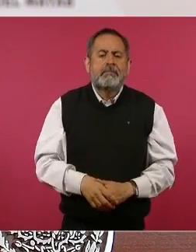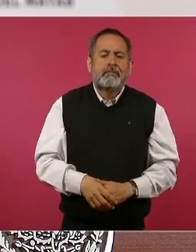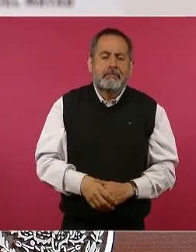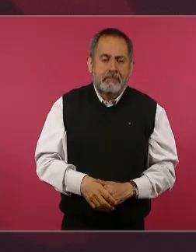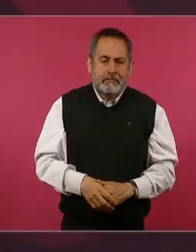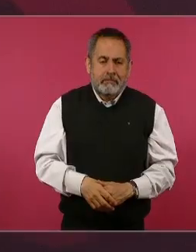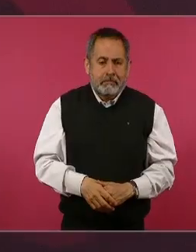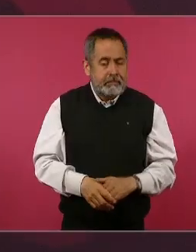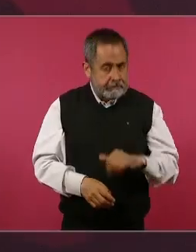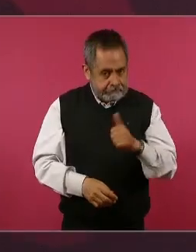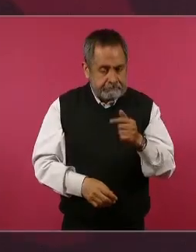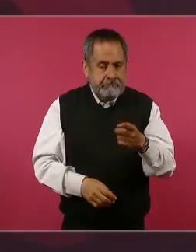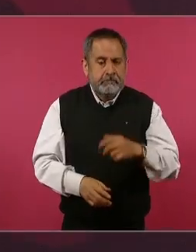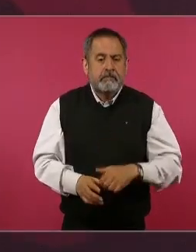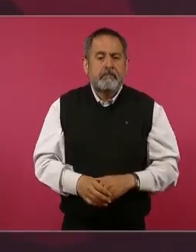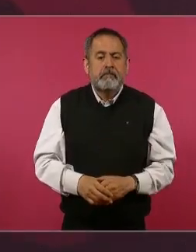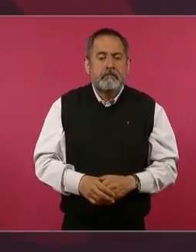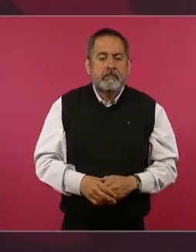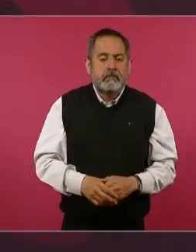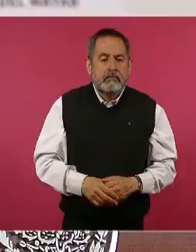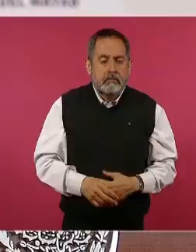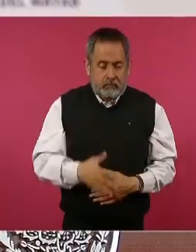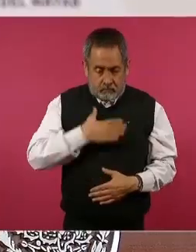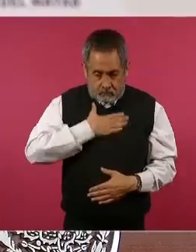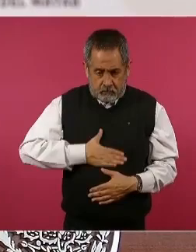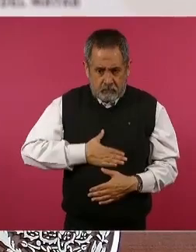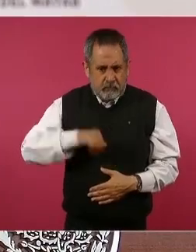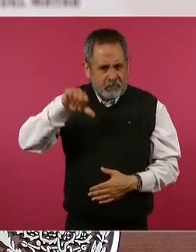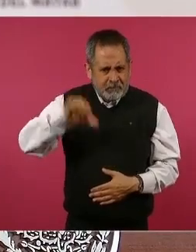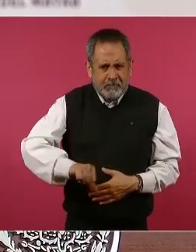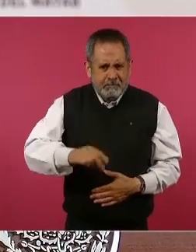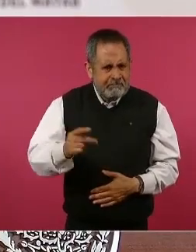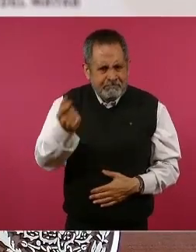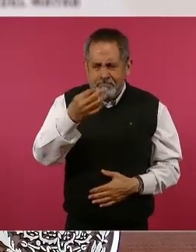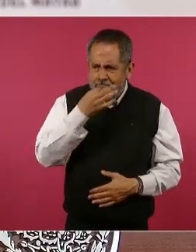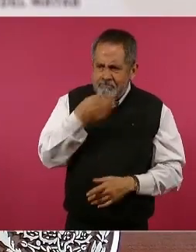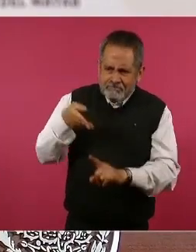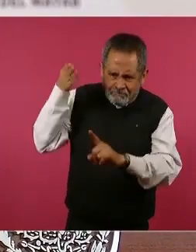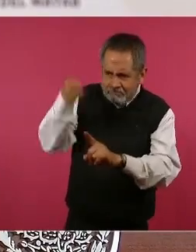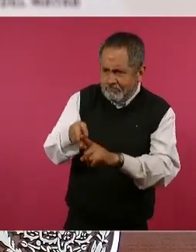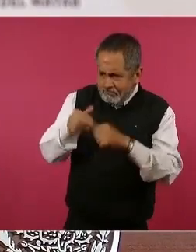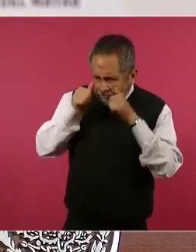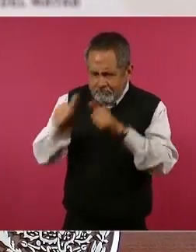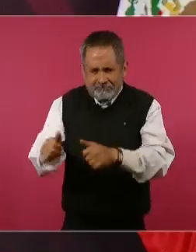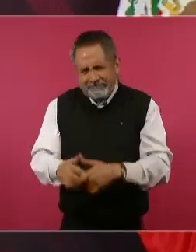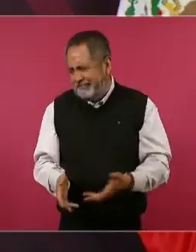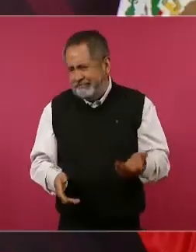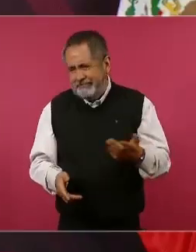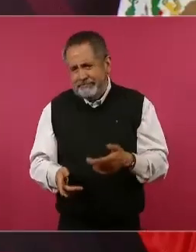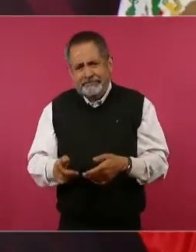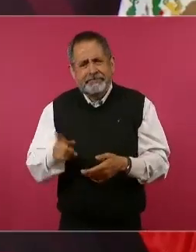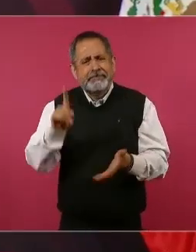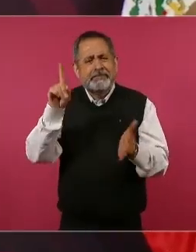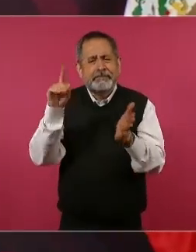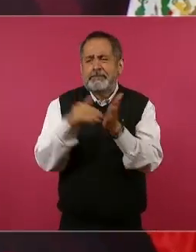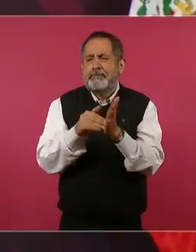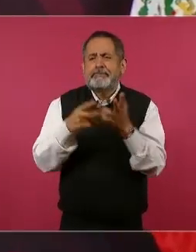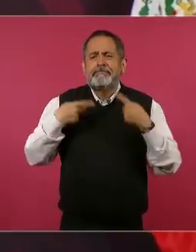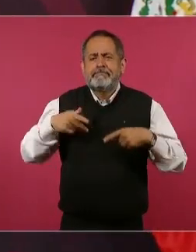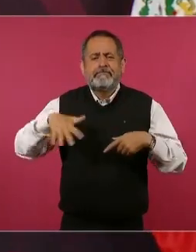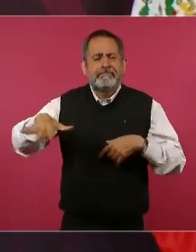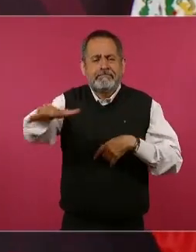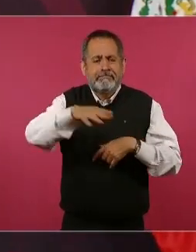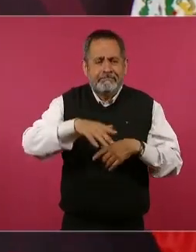Y lo otro, la justicia pronta, expedita, tienen miles de presos